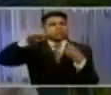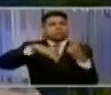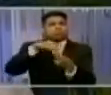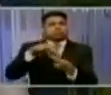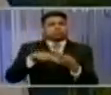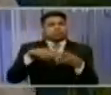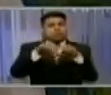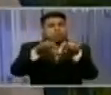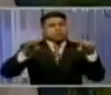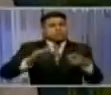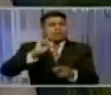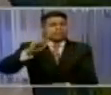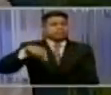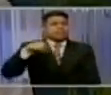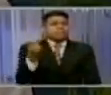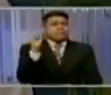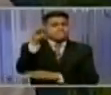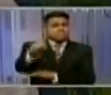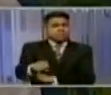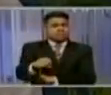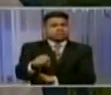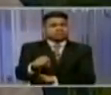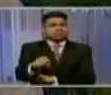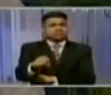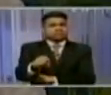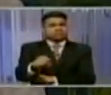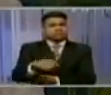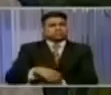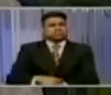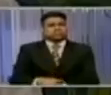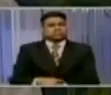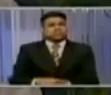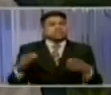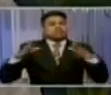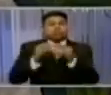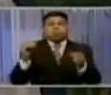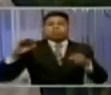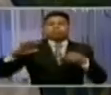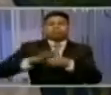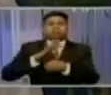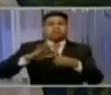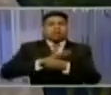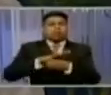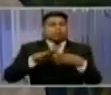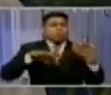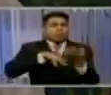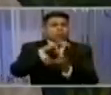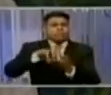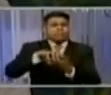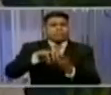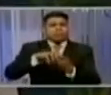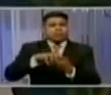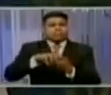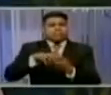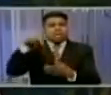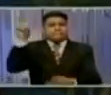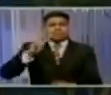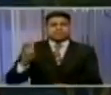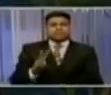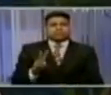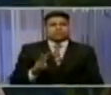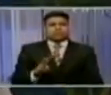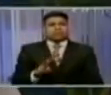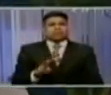golpes de Estado inclementes que llenaron de violencia a Venezuela y